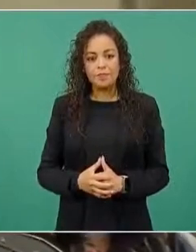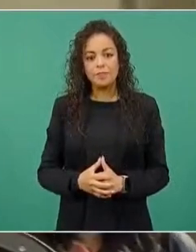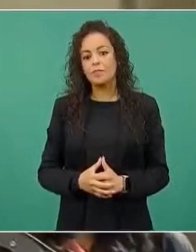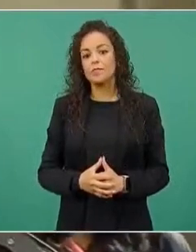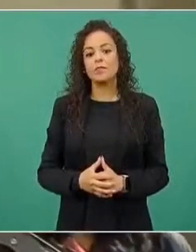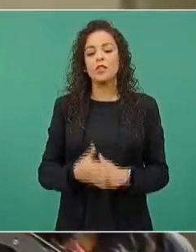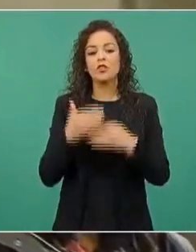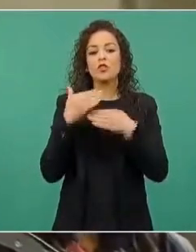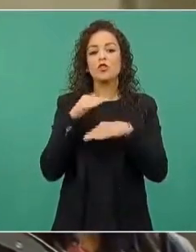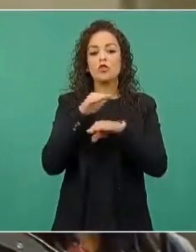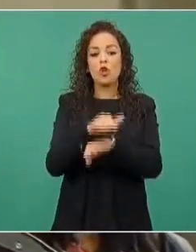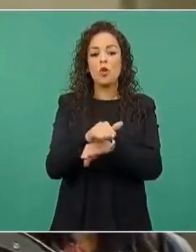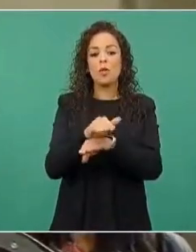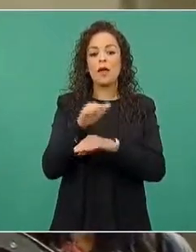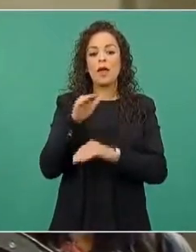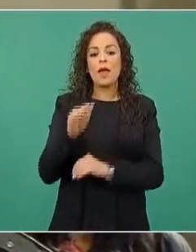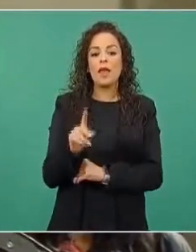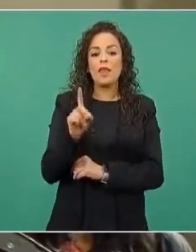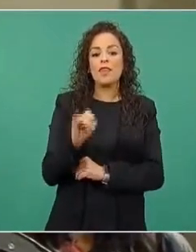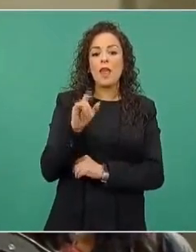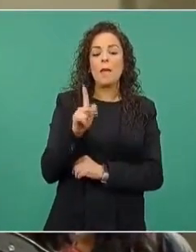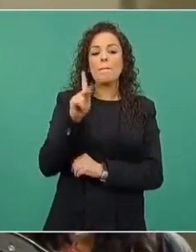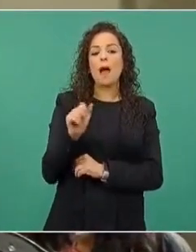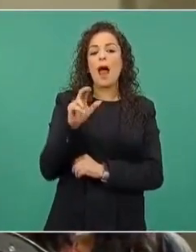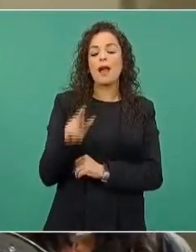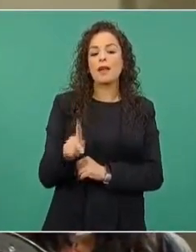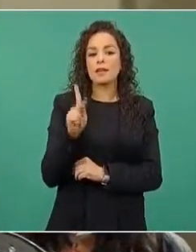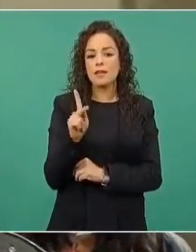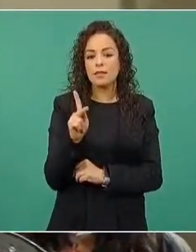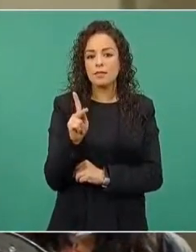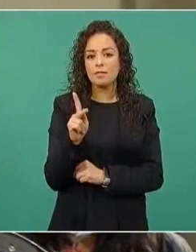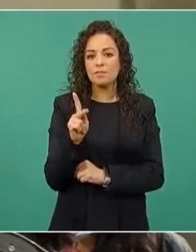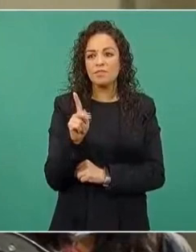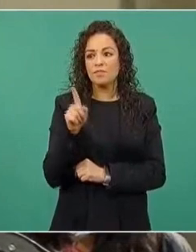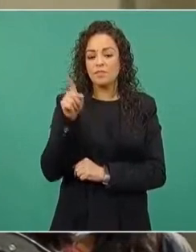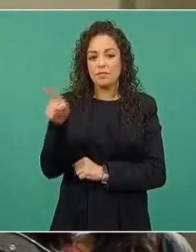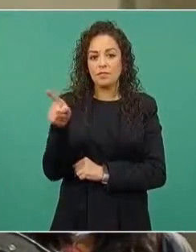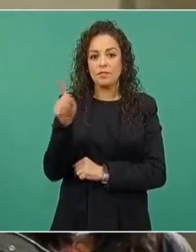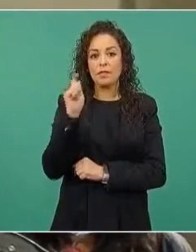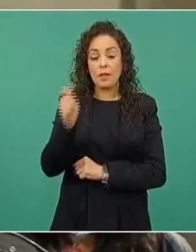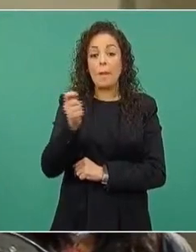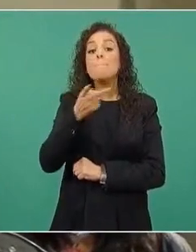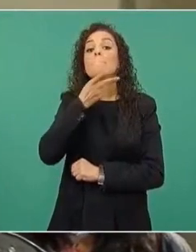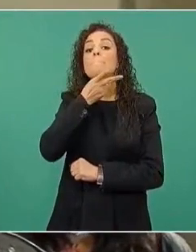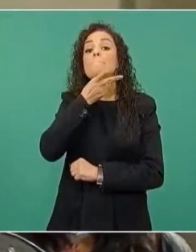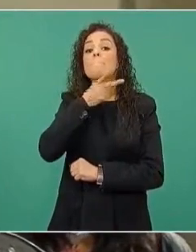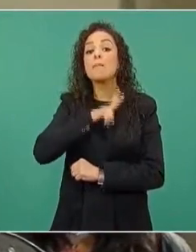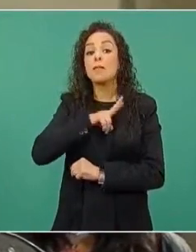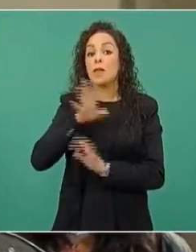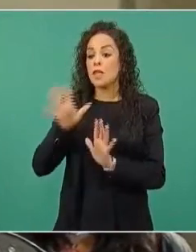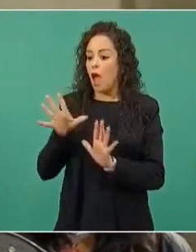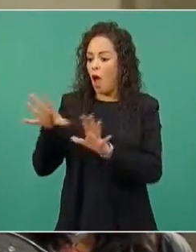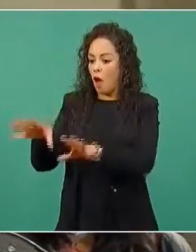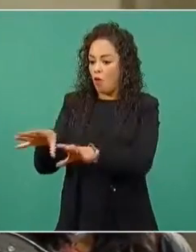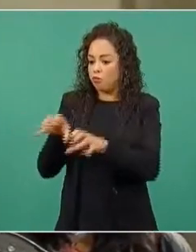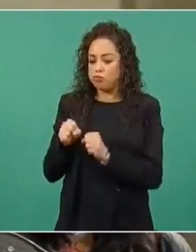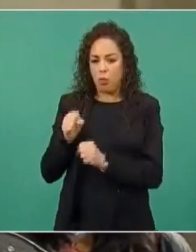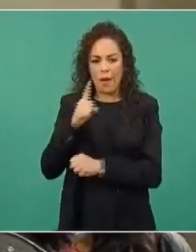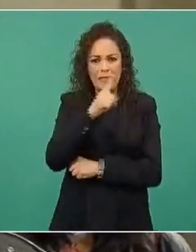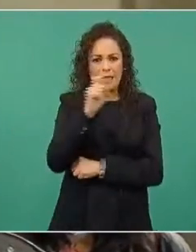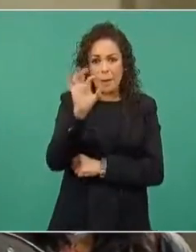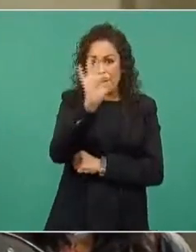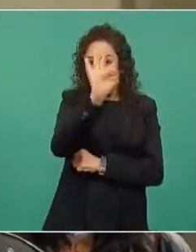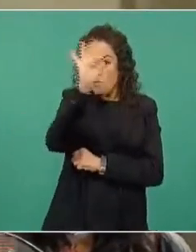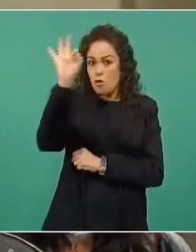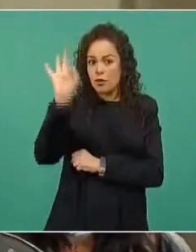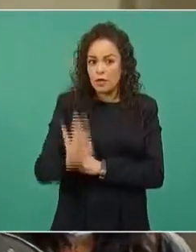Deer Park. Al adquirir Pemex la totalidad de Deer Park, también se